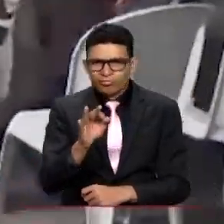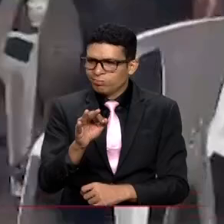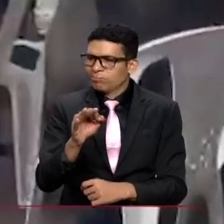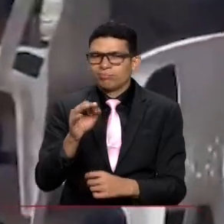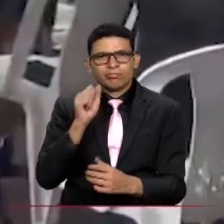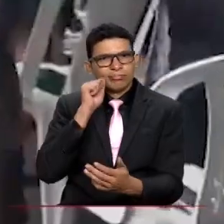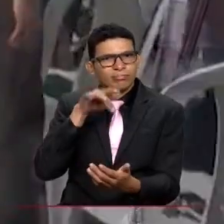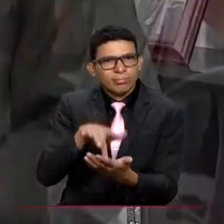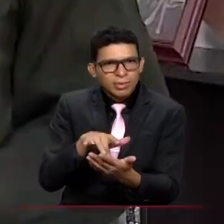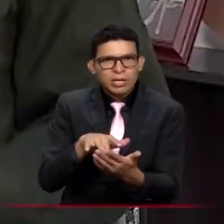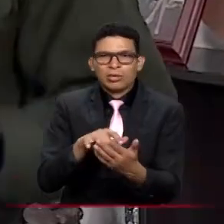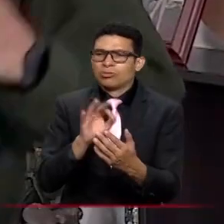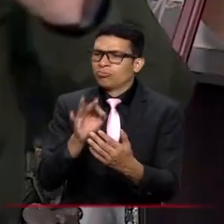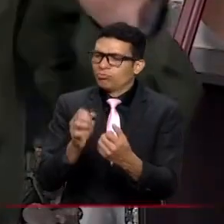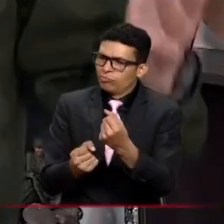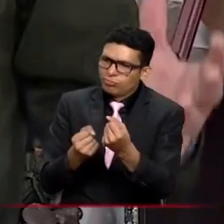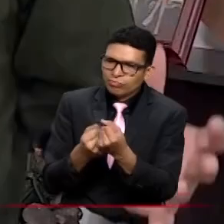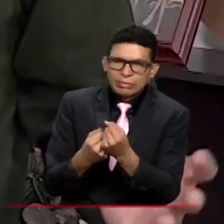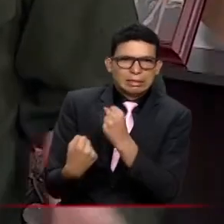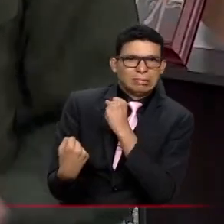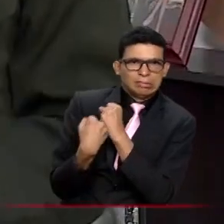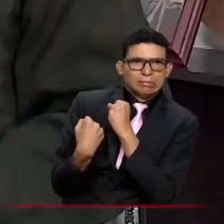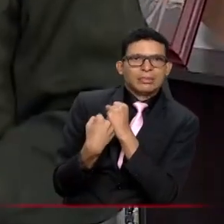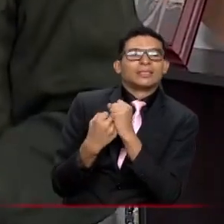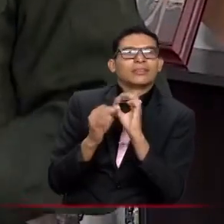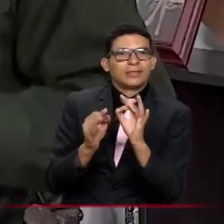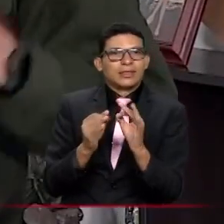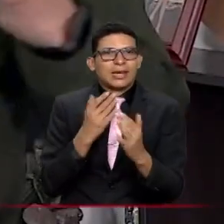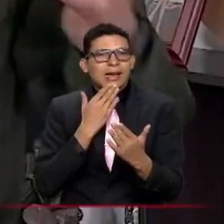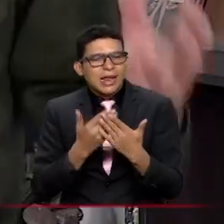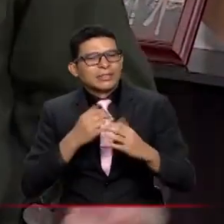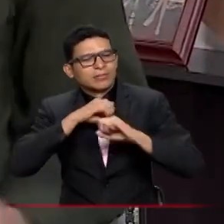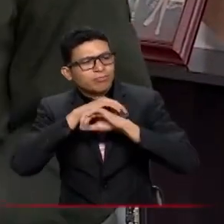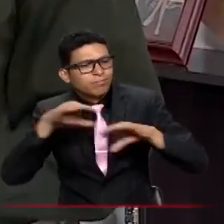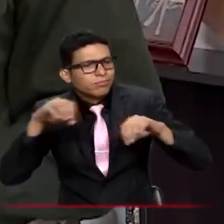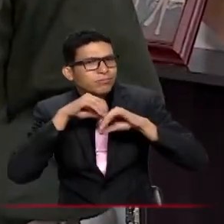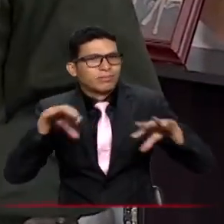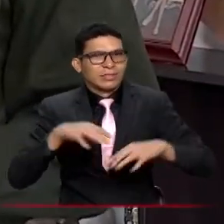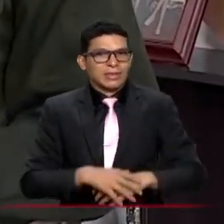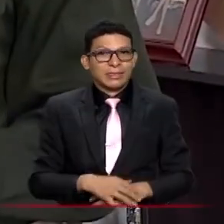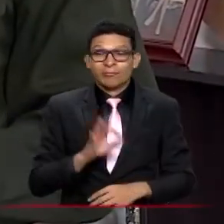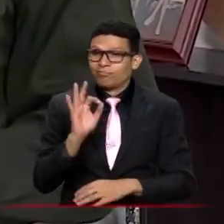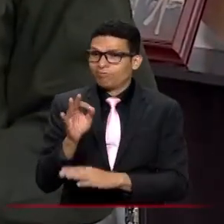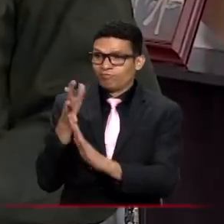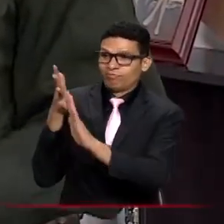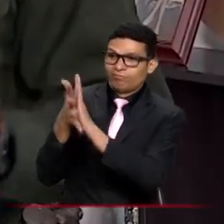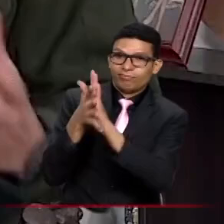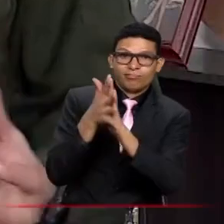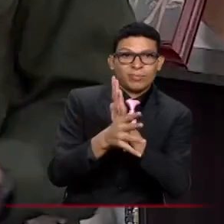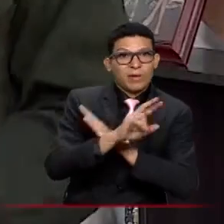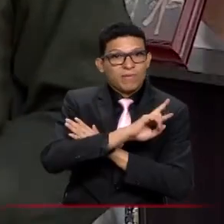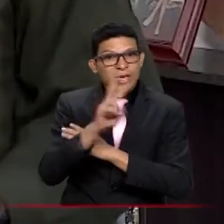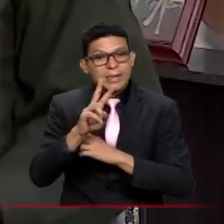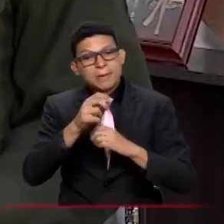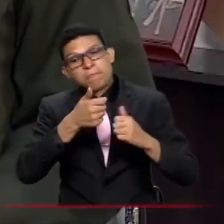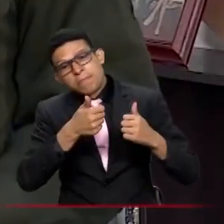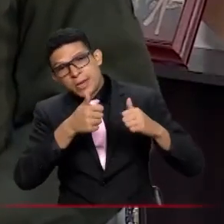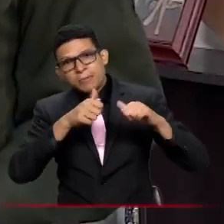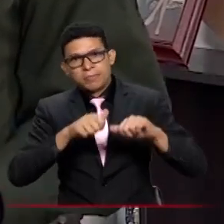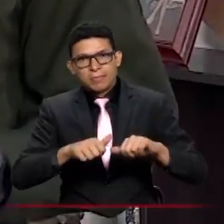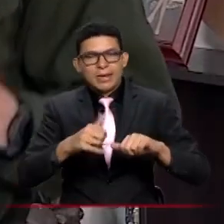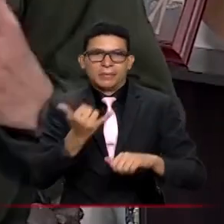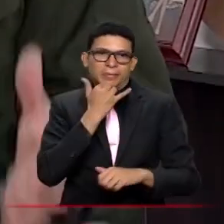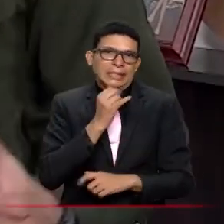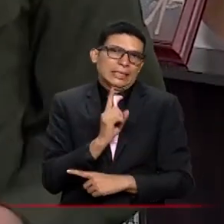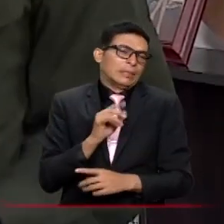siempre acompañarnos, siempre sacando nuestras notas, siempre informándole a los vallecaucanos de lo bueno y lo malo que sucede,